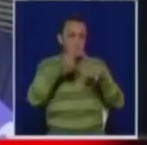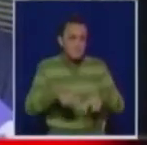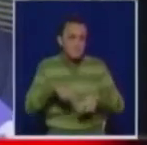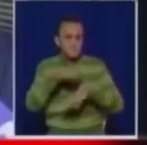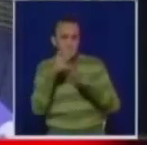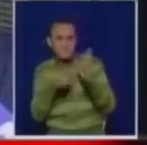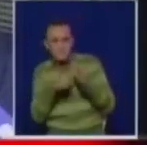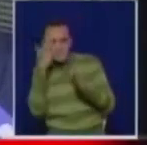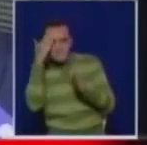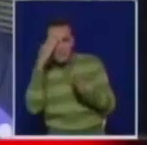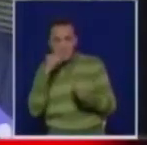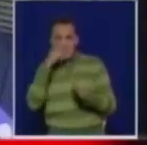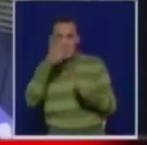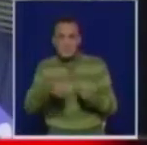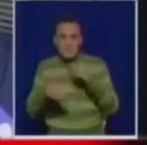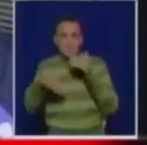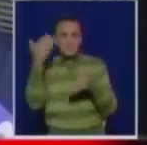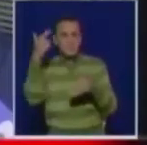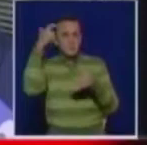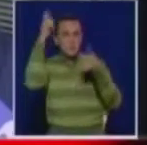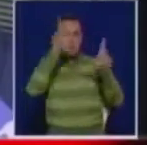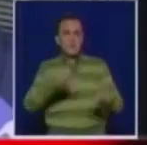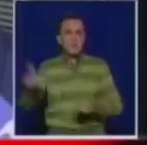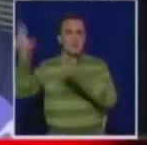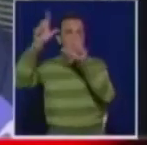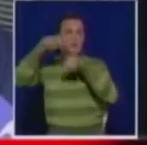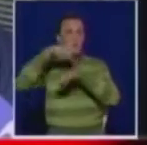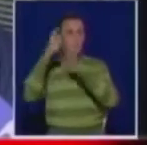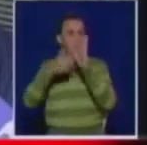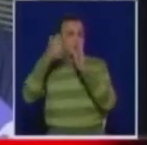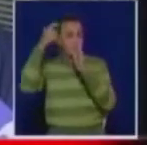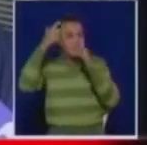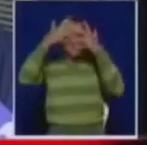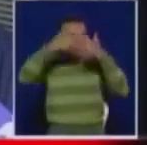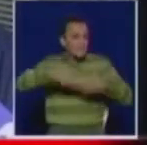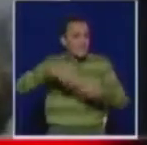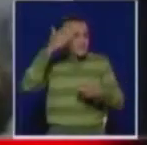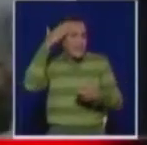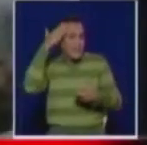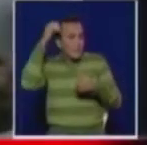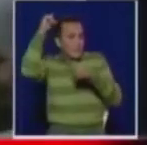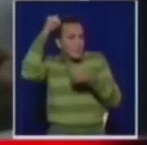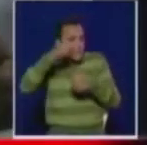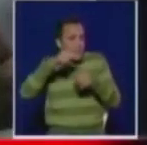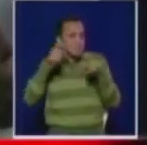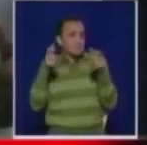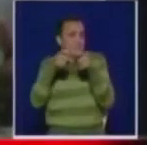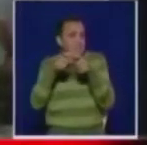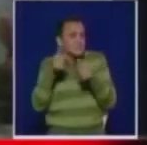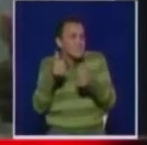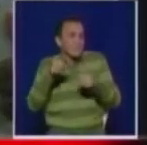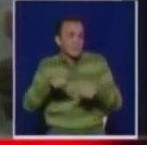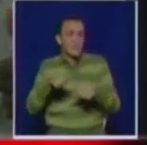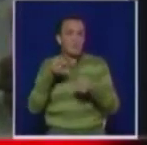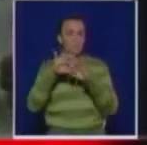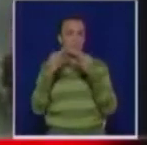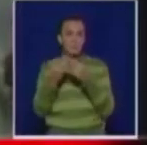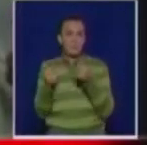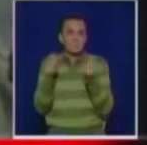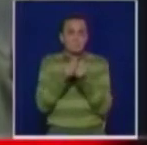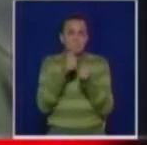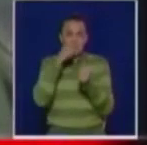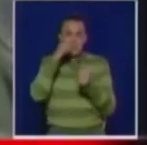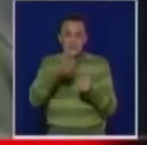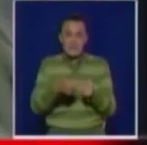mañana se decide tomar una nueva escanografía cerebral para definir la progresión de la contusión. Su familia ya se encuentra con él y se espera que mañana